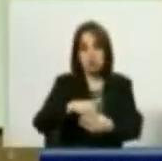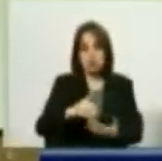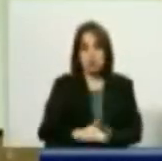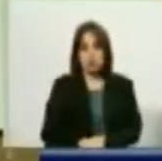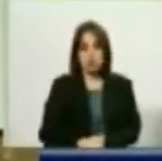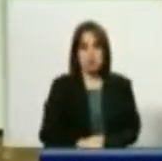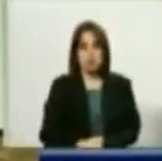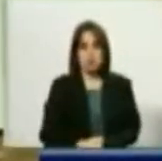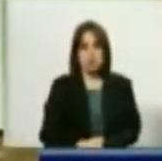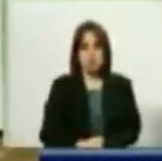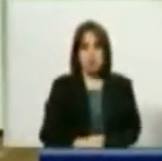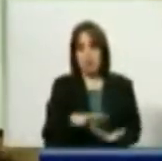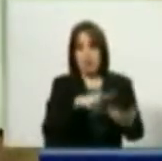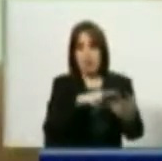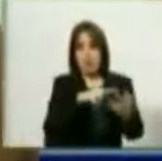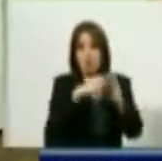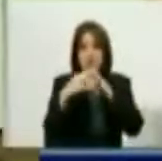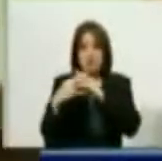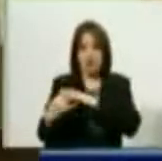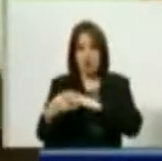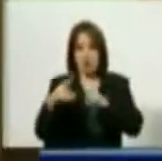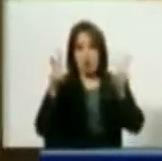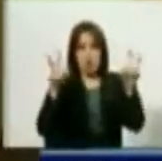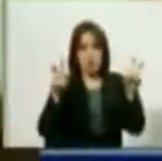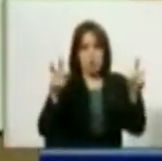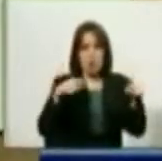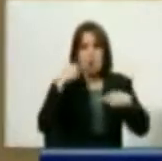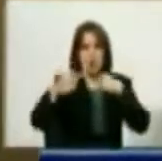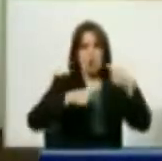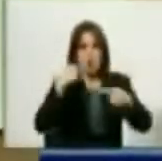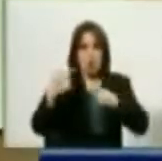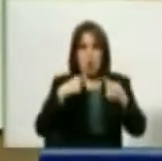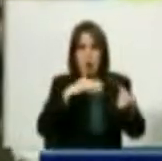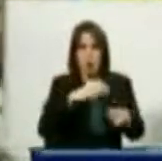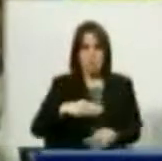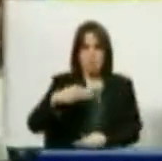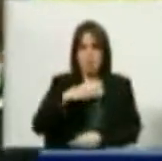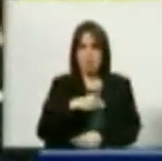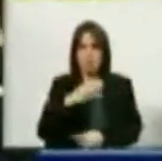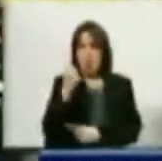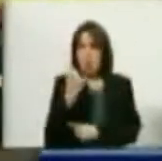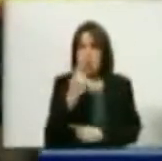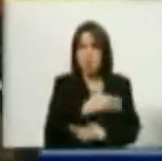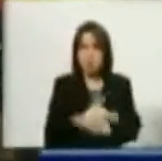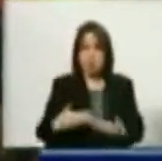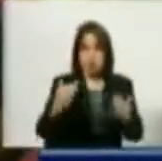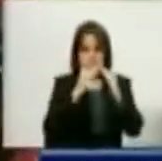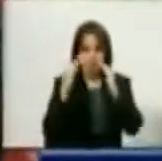misión barrio nuevo barrio tricolor ha rehabilitado un millón de viviendas